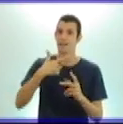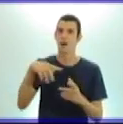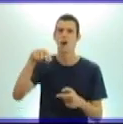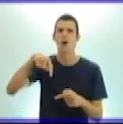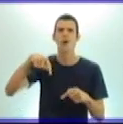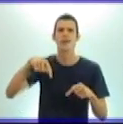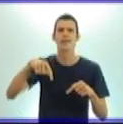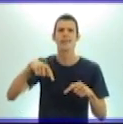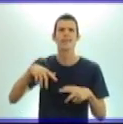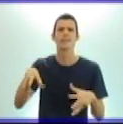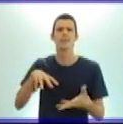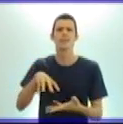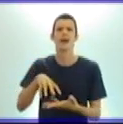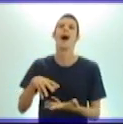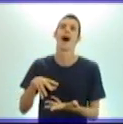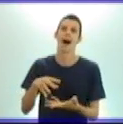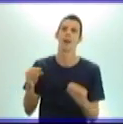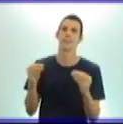en Guantánamo.